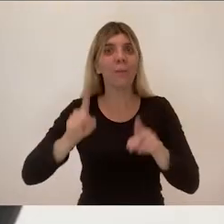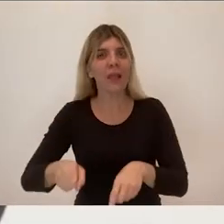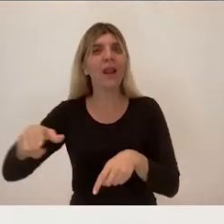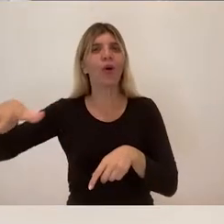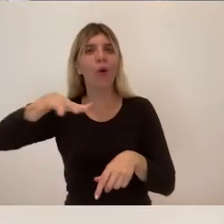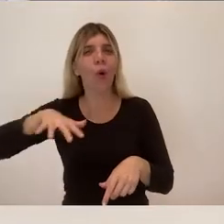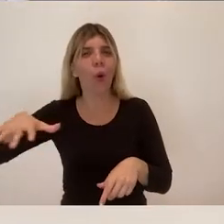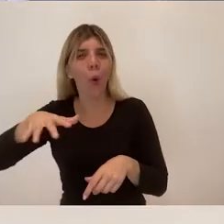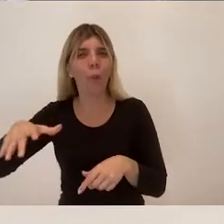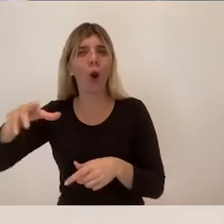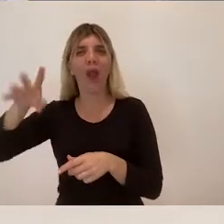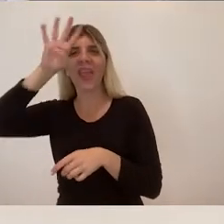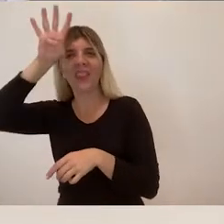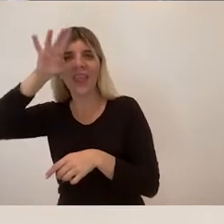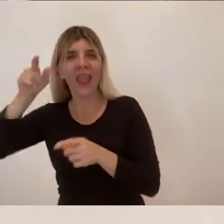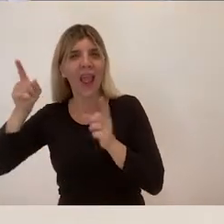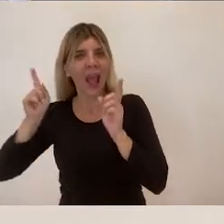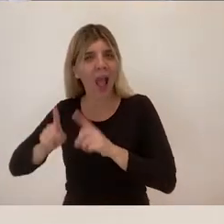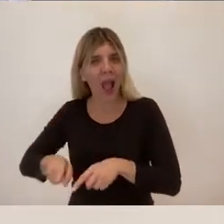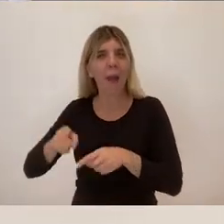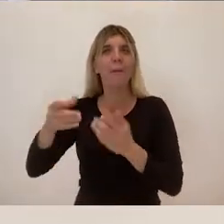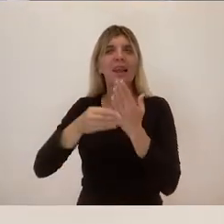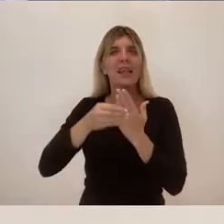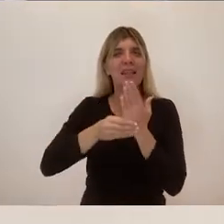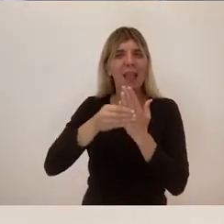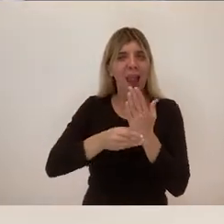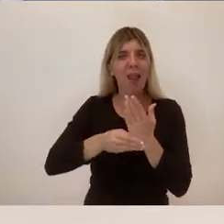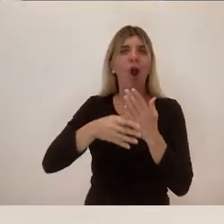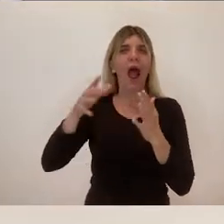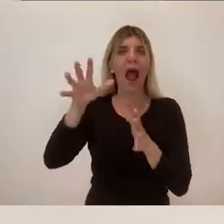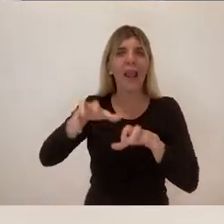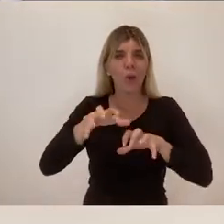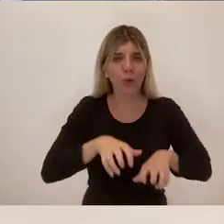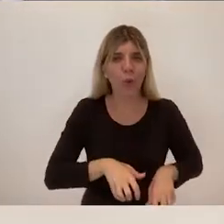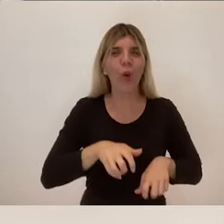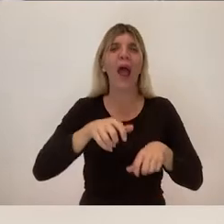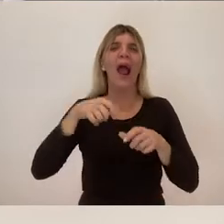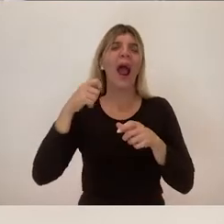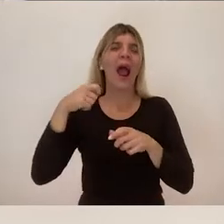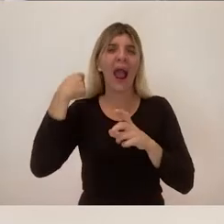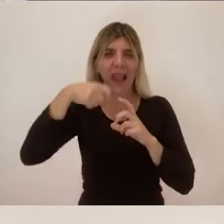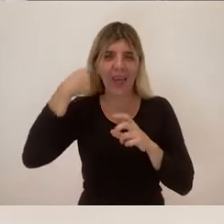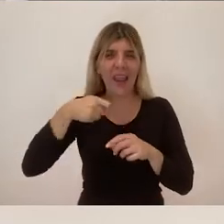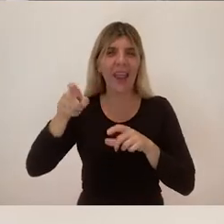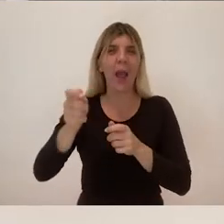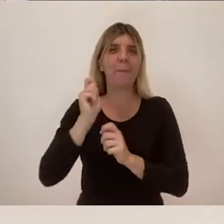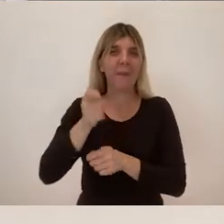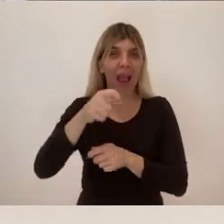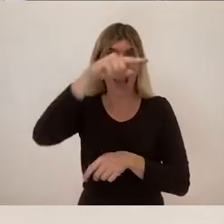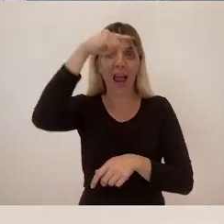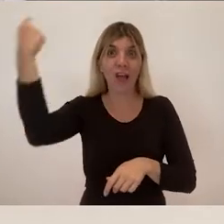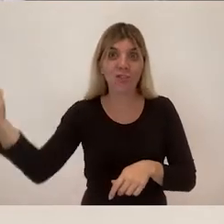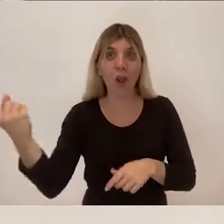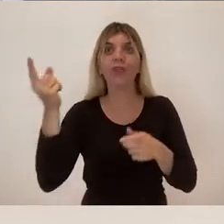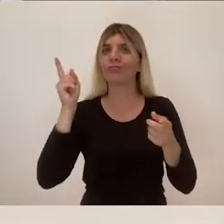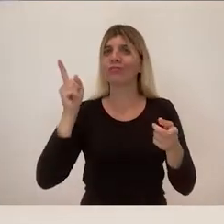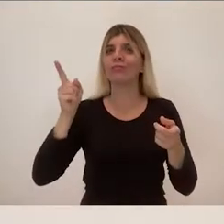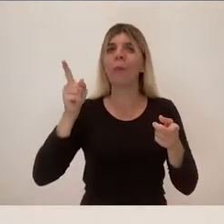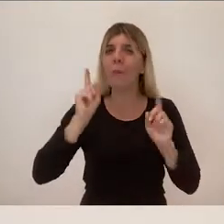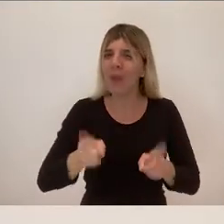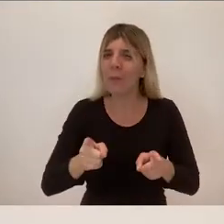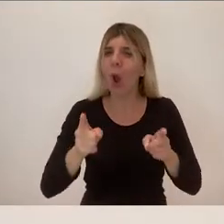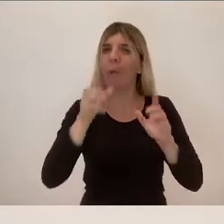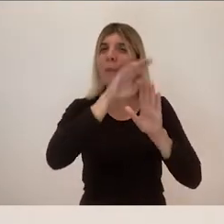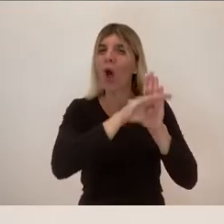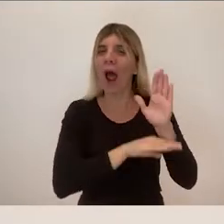la Secretaría de Agricultura Familiar Campesina e Indígena desde el Ministerio de Agricultura, Ganadería y Pesca de la Nación a través del Programa de